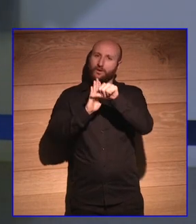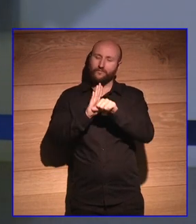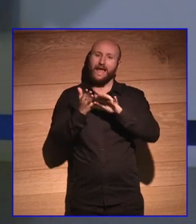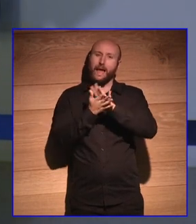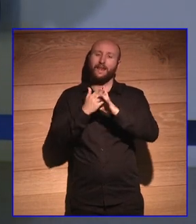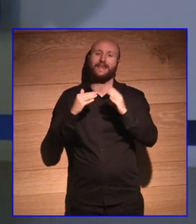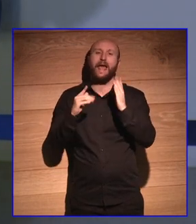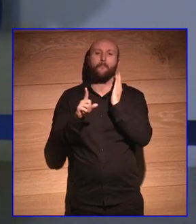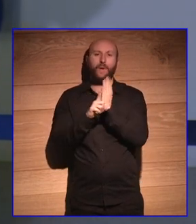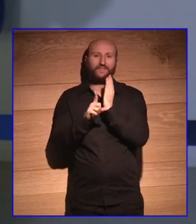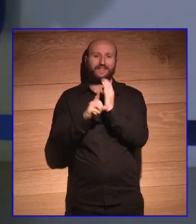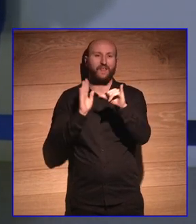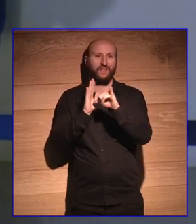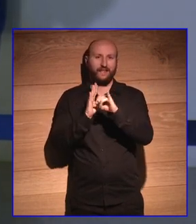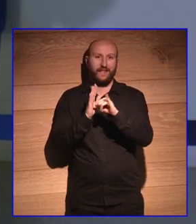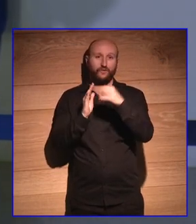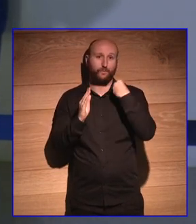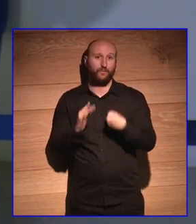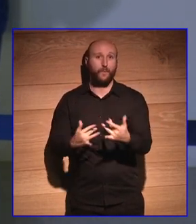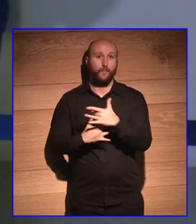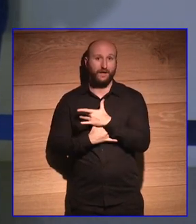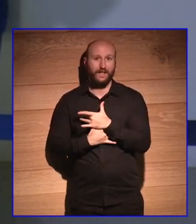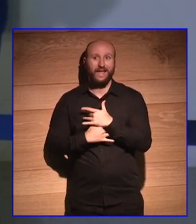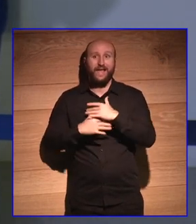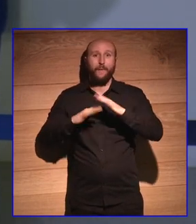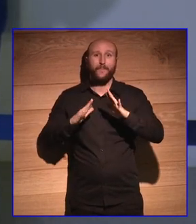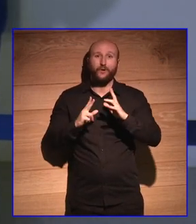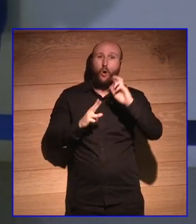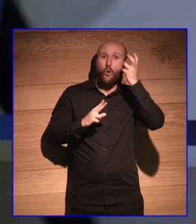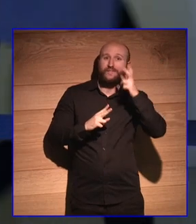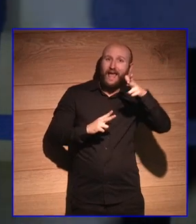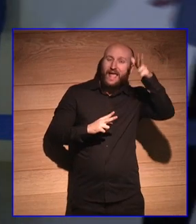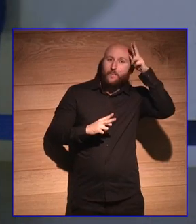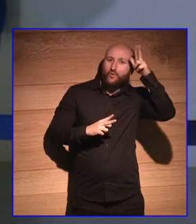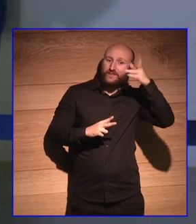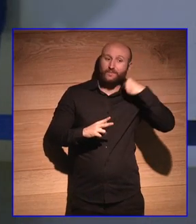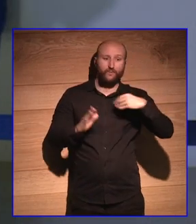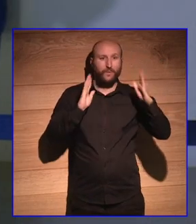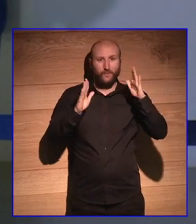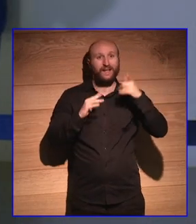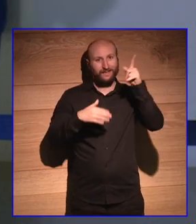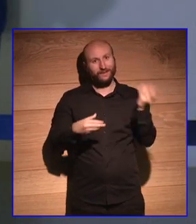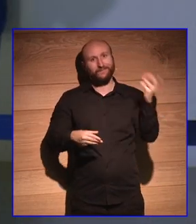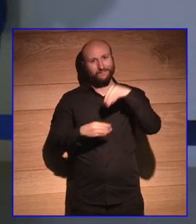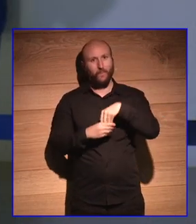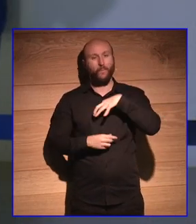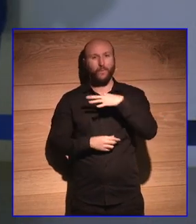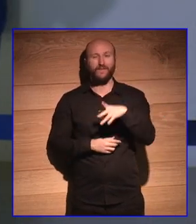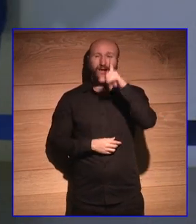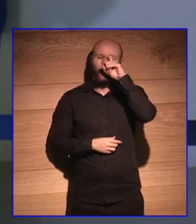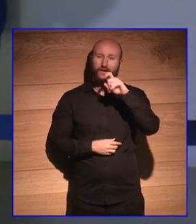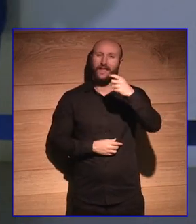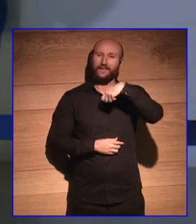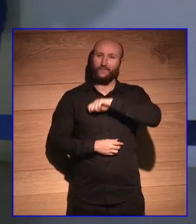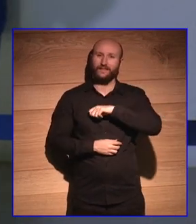pacientes cercanos a de pablos pero no se puede asegurar ni descartar otras hipótesis propias de la época recordemos que la españa de los